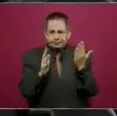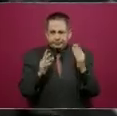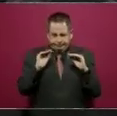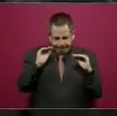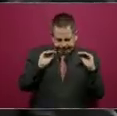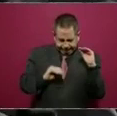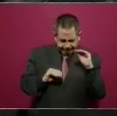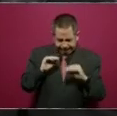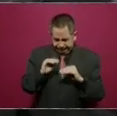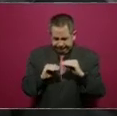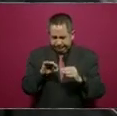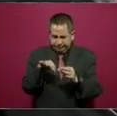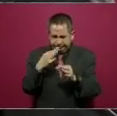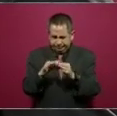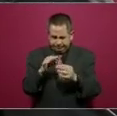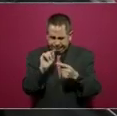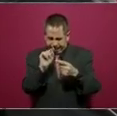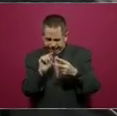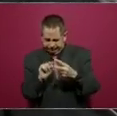trabajando, ya se está